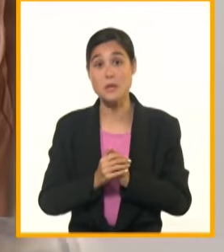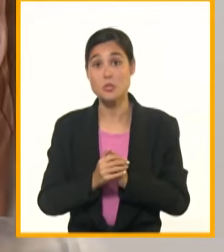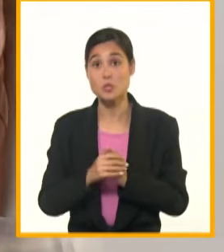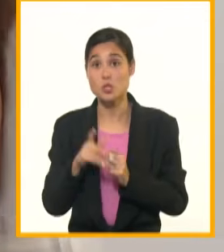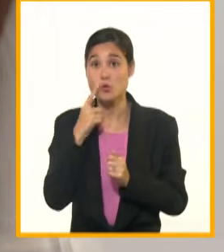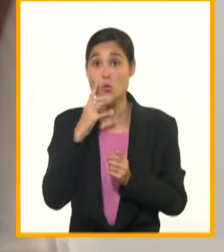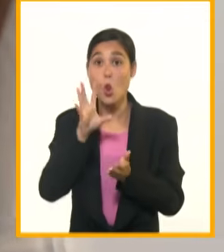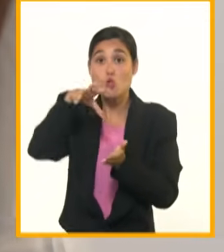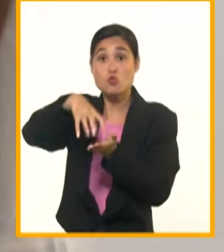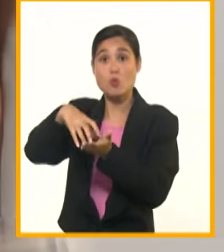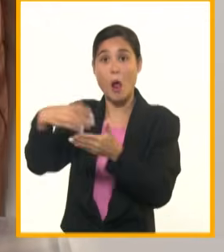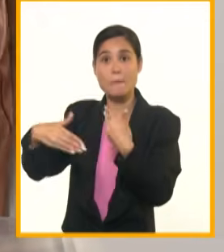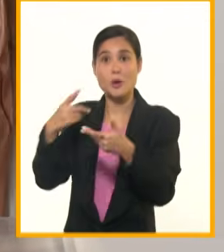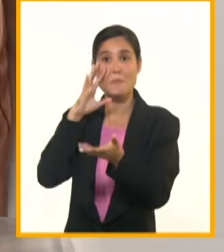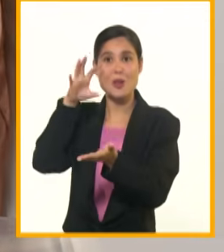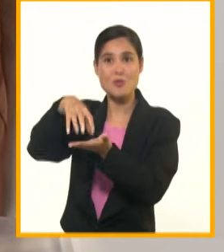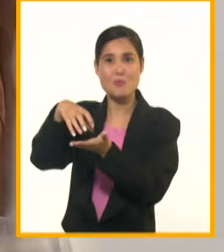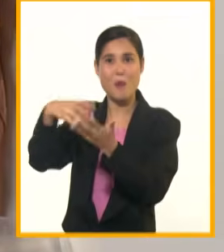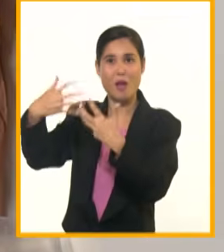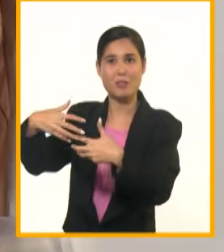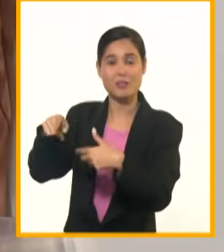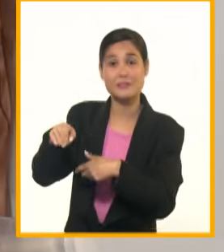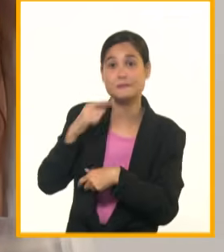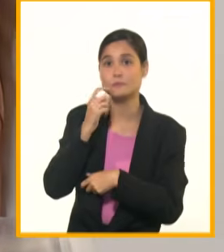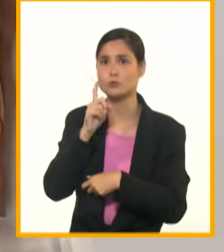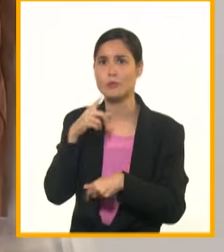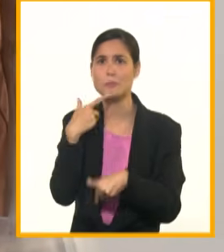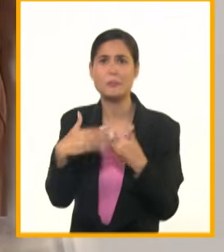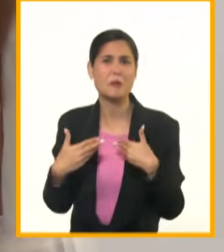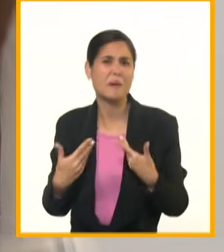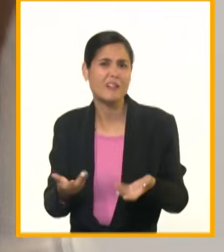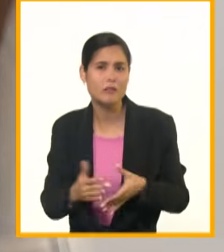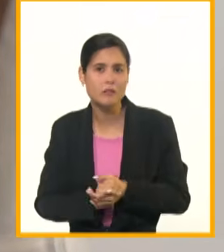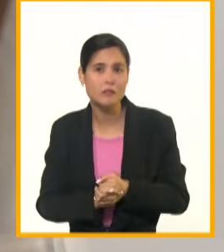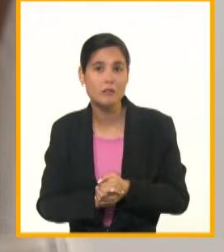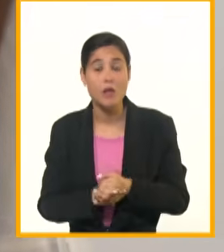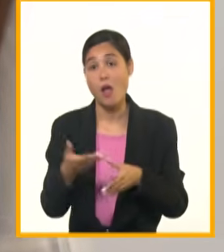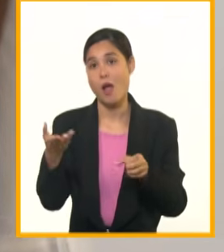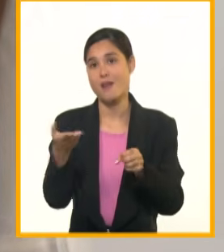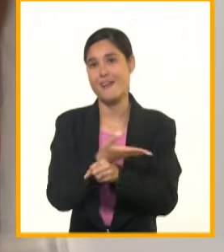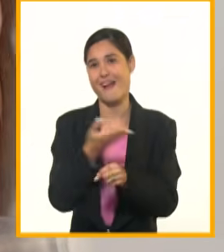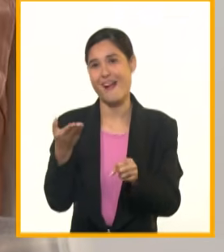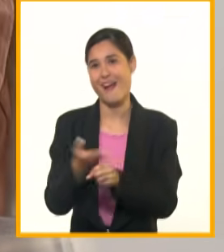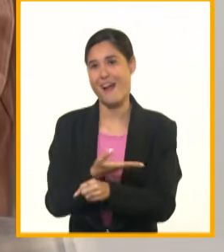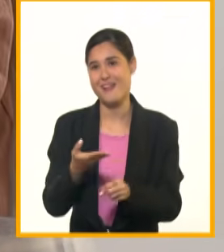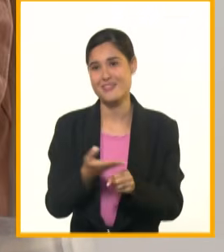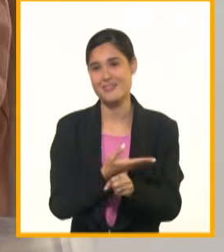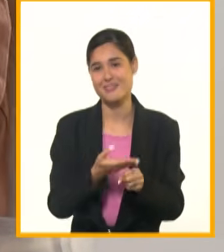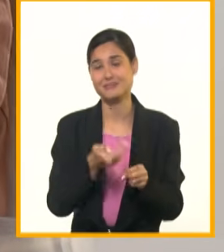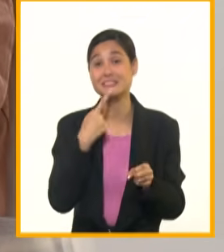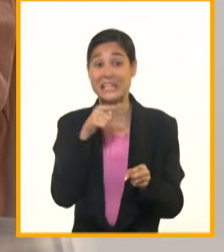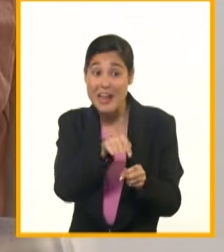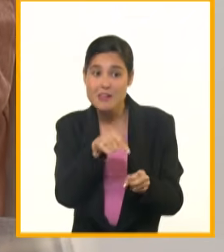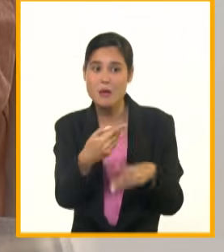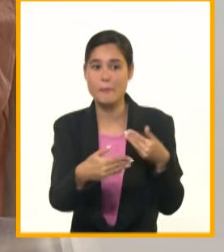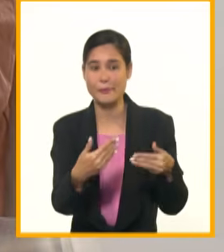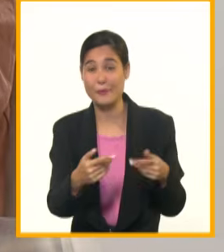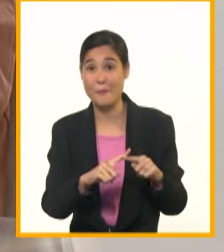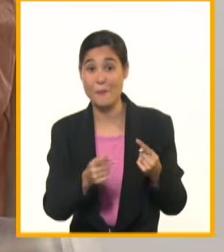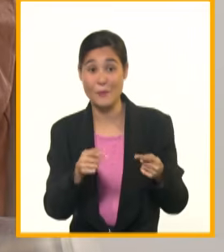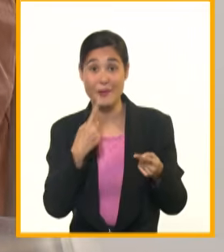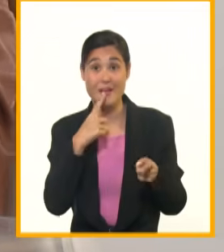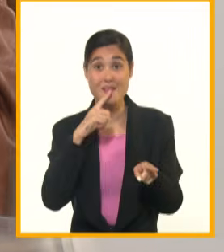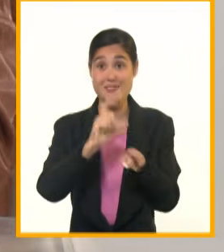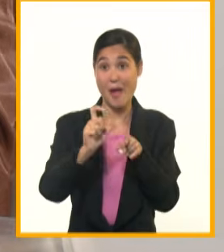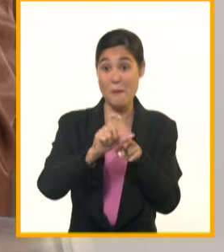para sembrar caña lo primero es que hay que asegurar que tú tengas agua. Y para eso el comandante jefe creó toda esa red de canales, que